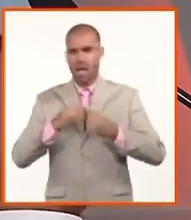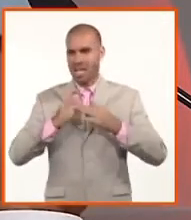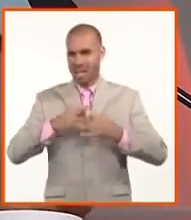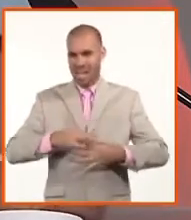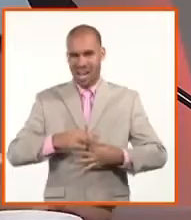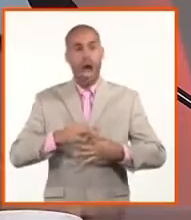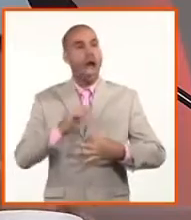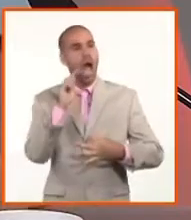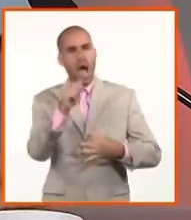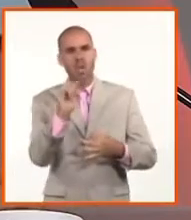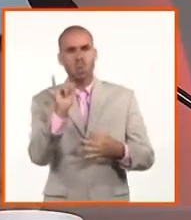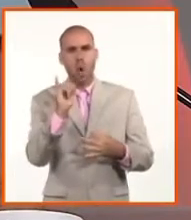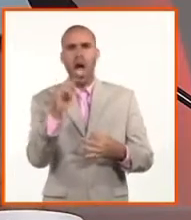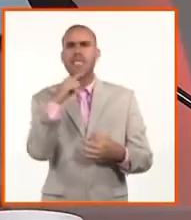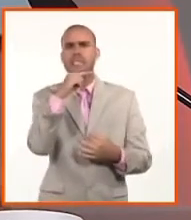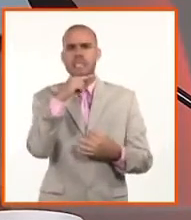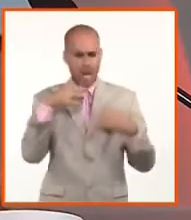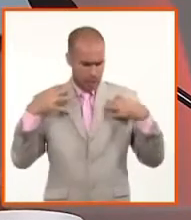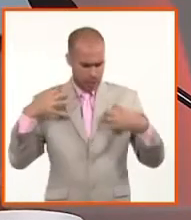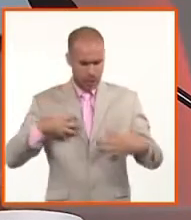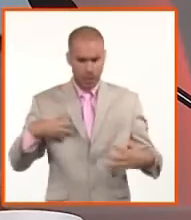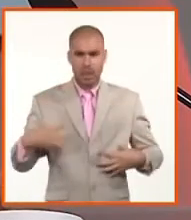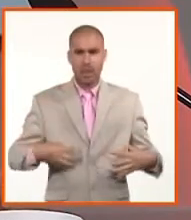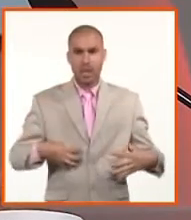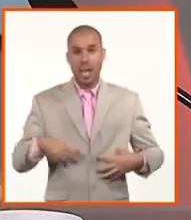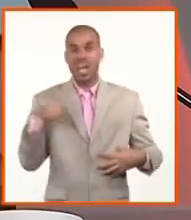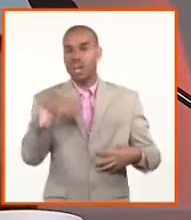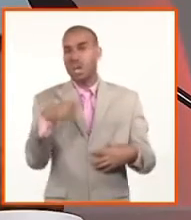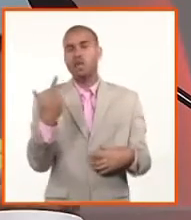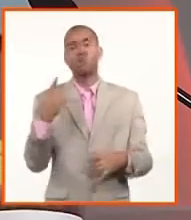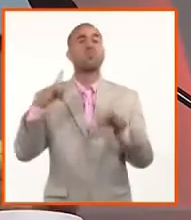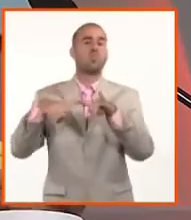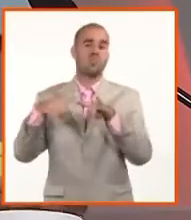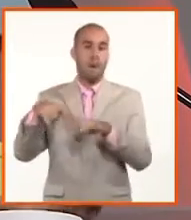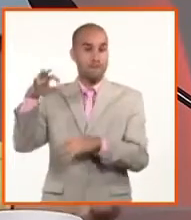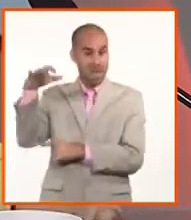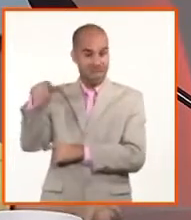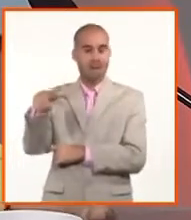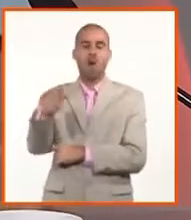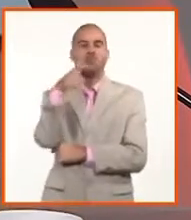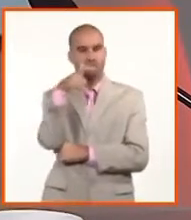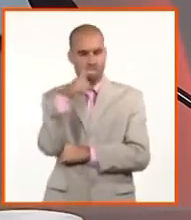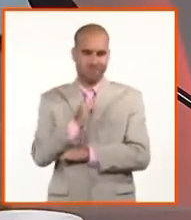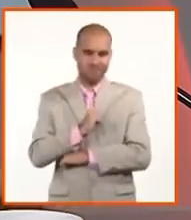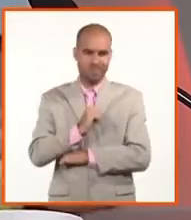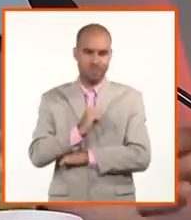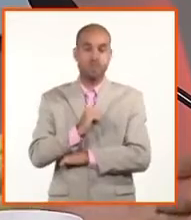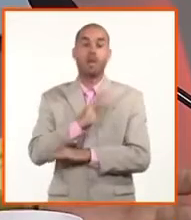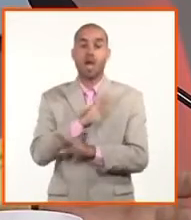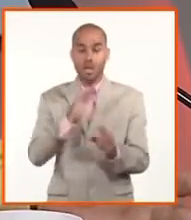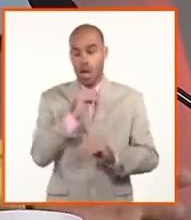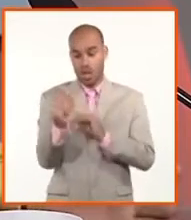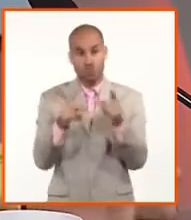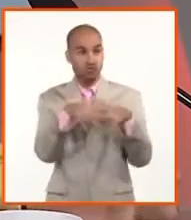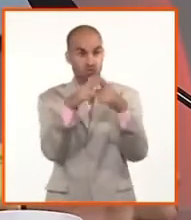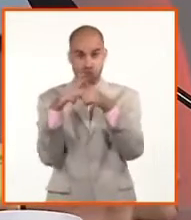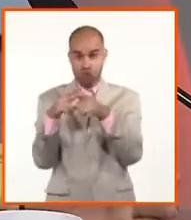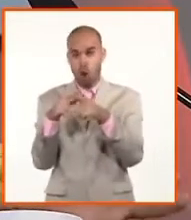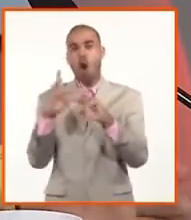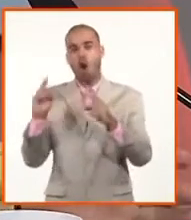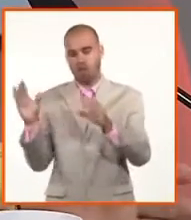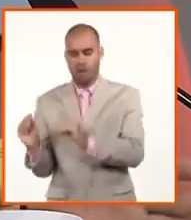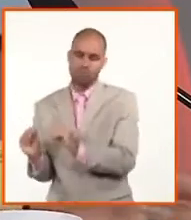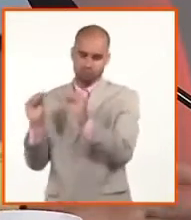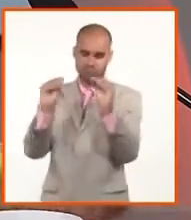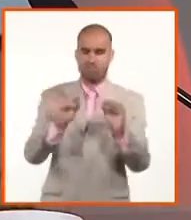que estaban bajo custodia de la Universidad de Pinar del Río, y que a partir de este proceso que se hizo, bueno, pues las llevaron otra vez a la Casa